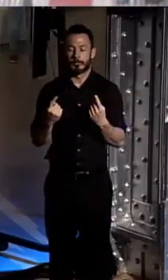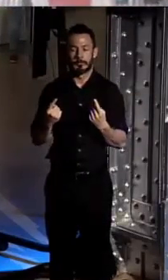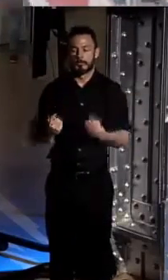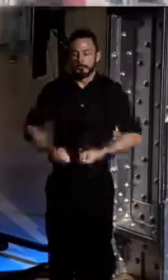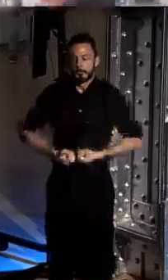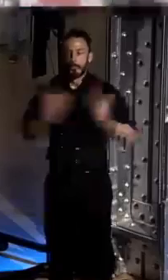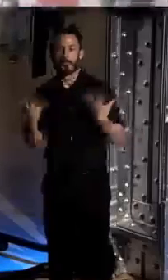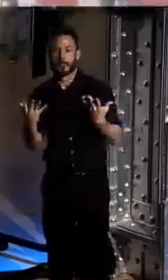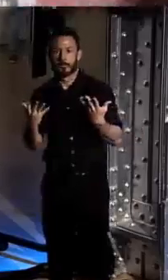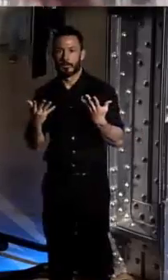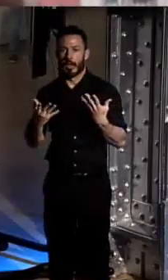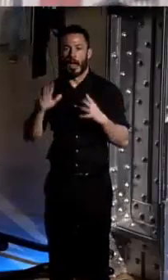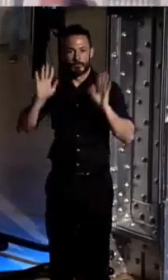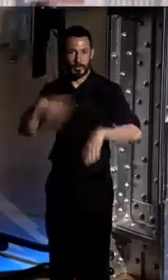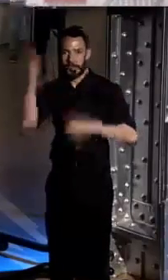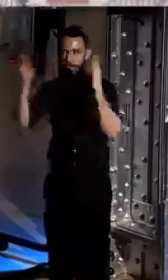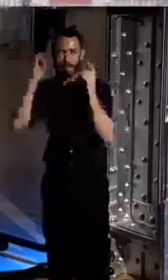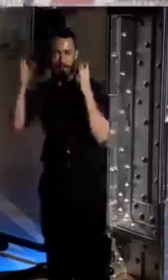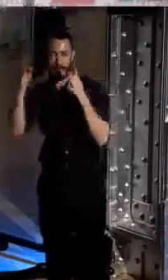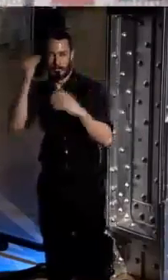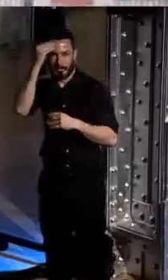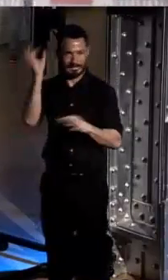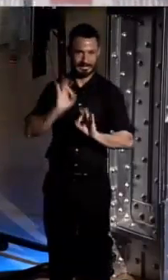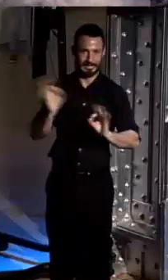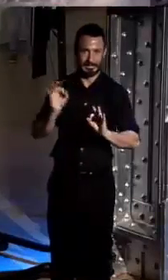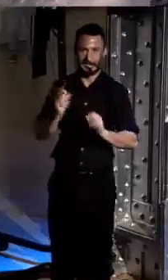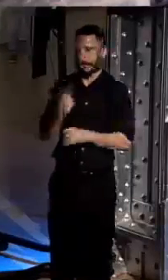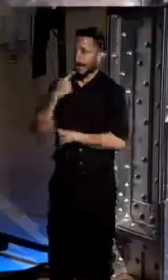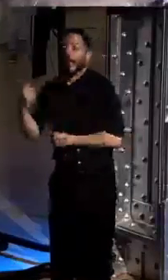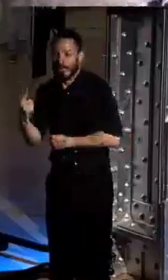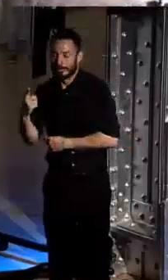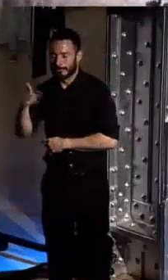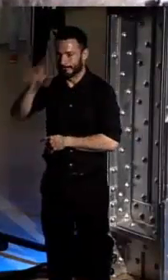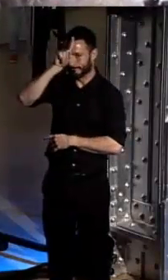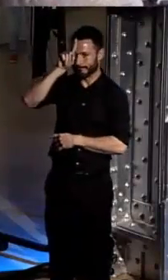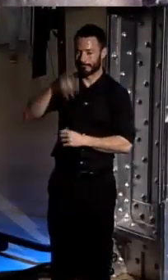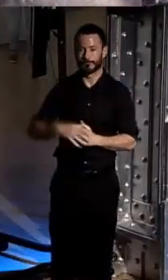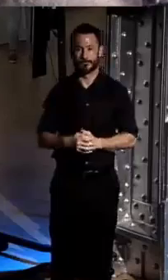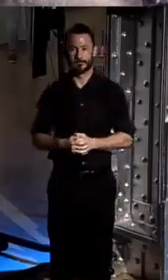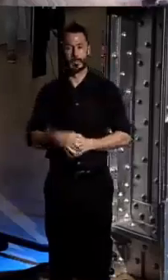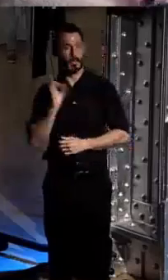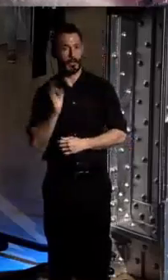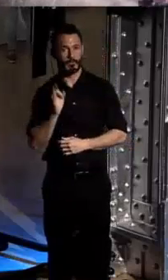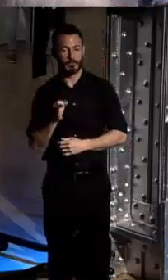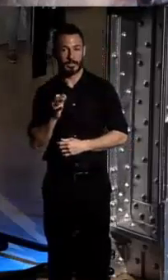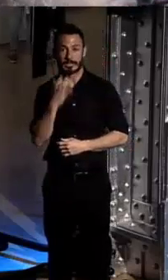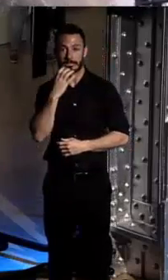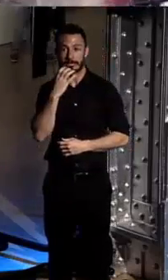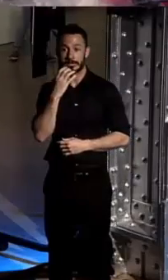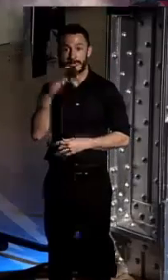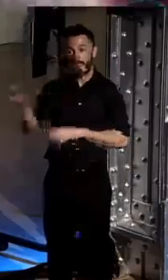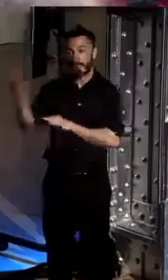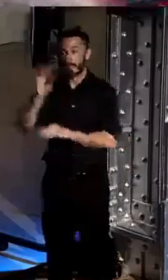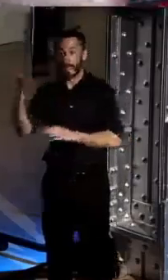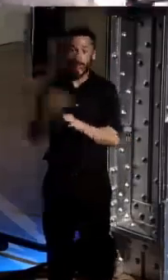haces cosas un poco tontas y sin pensarlo, ¿no? El clásico decir esto. Es cierto que si no piensas antes de tomar